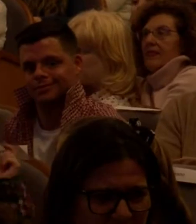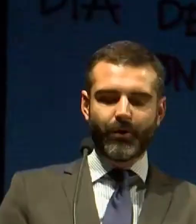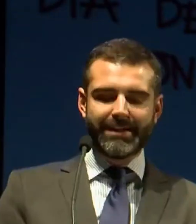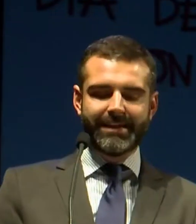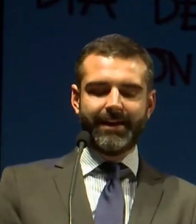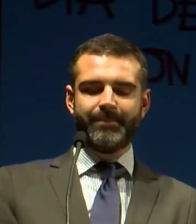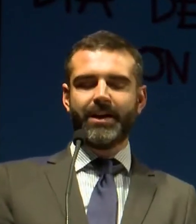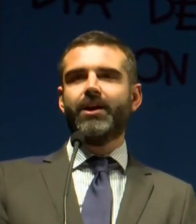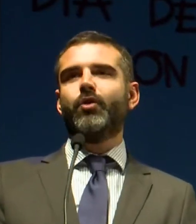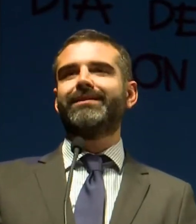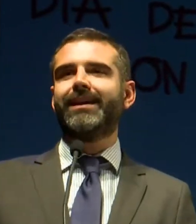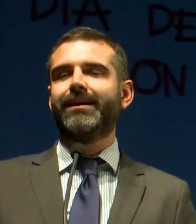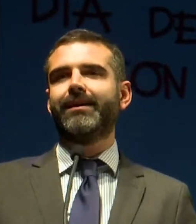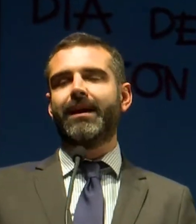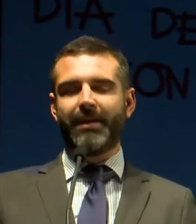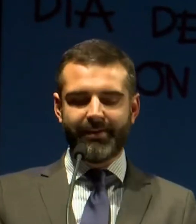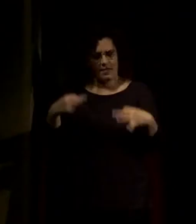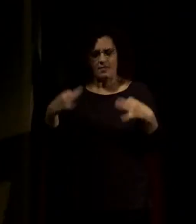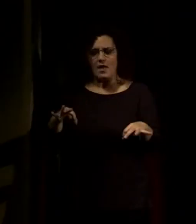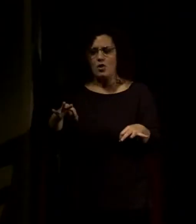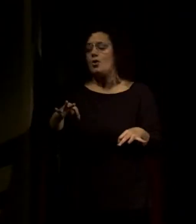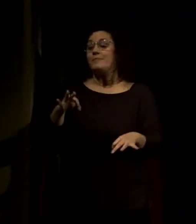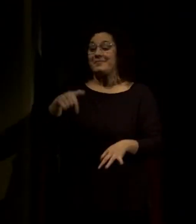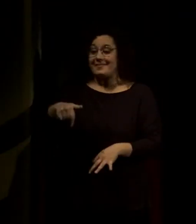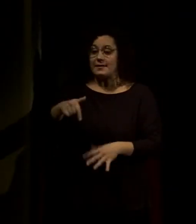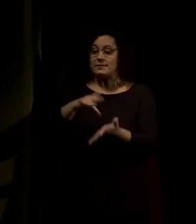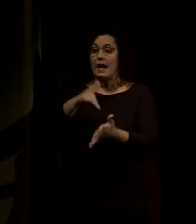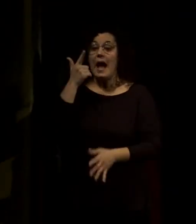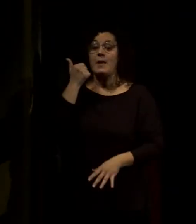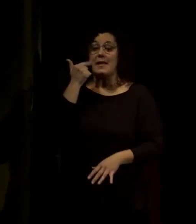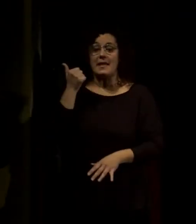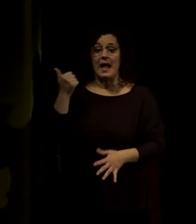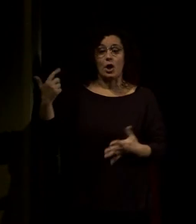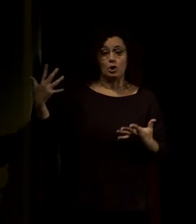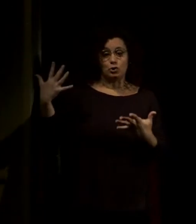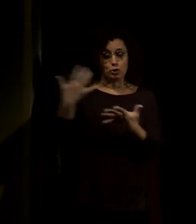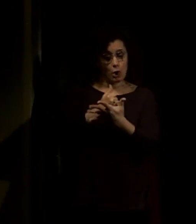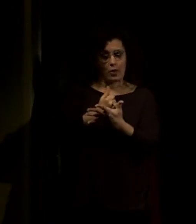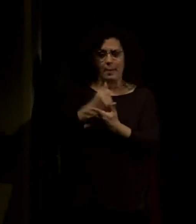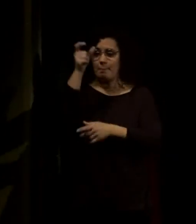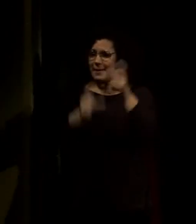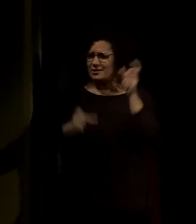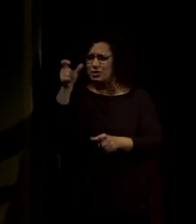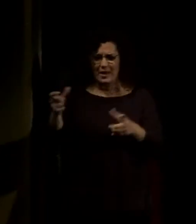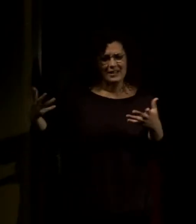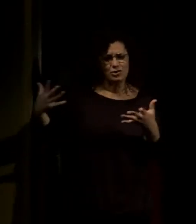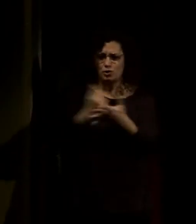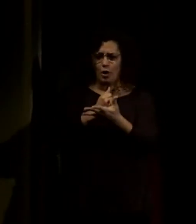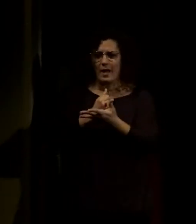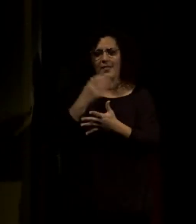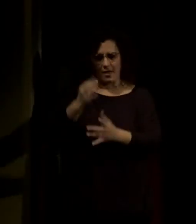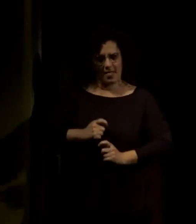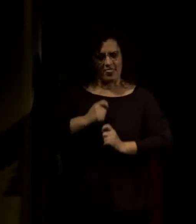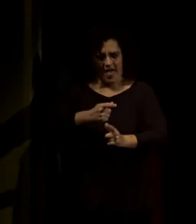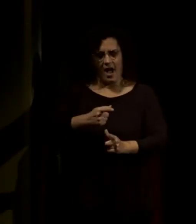vida. El alcalde Ramón Fernández Pacheco ha recordado que en Almería todos, sin excepción, tenemos mucho que